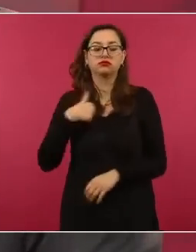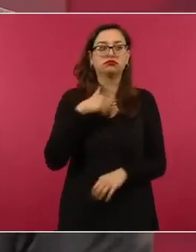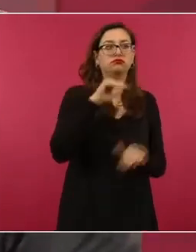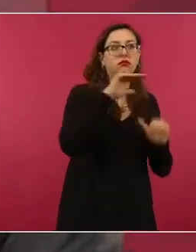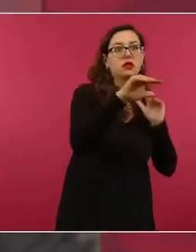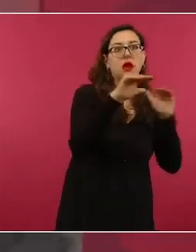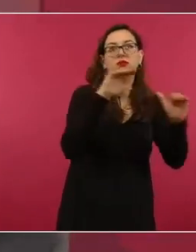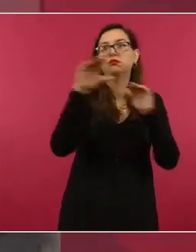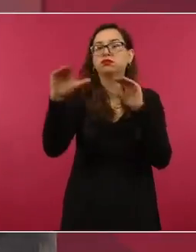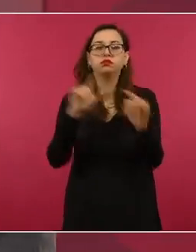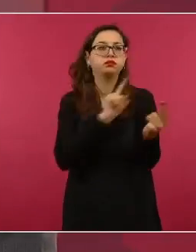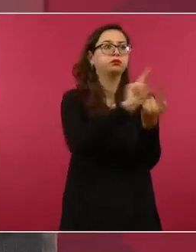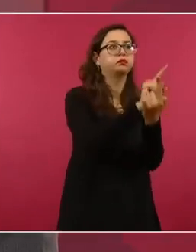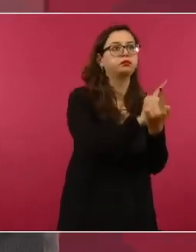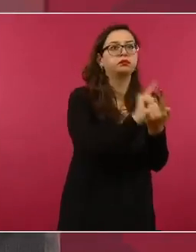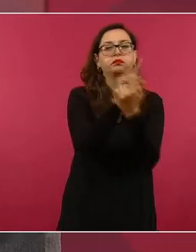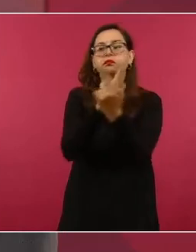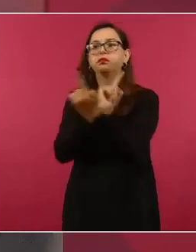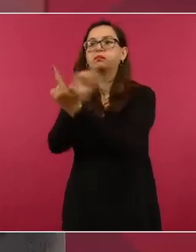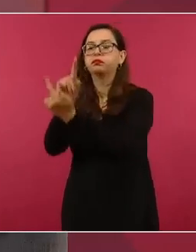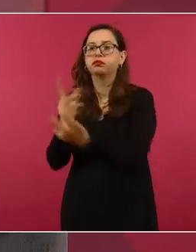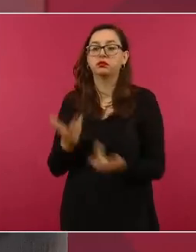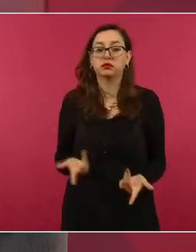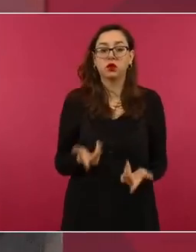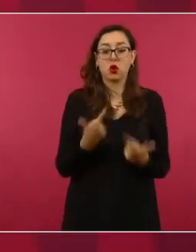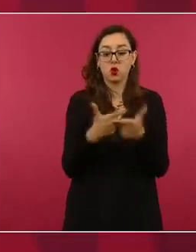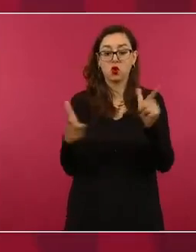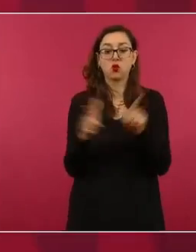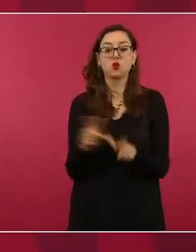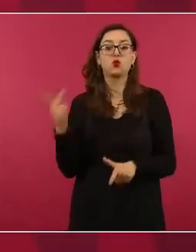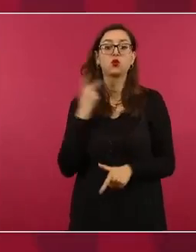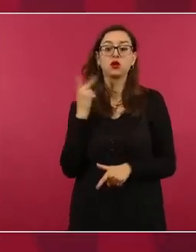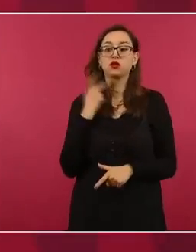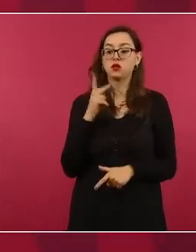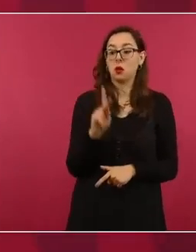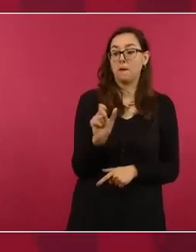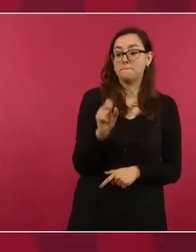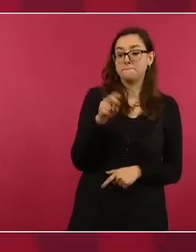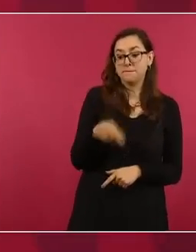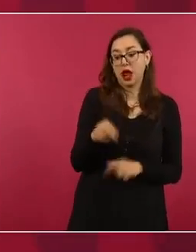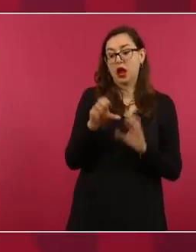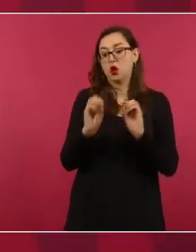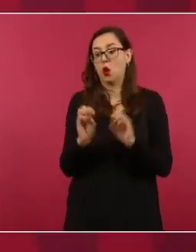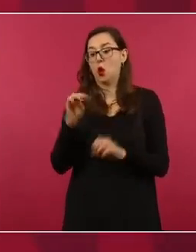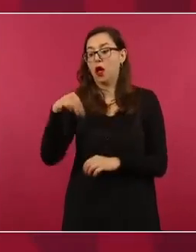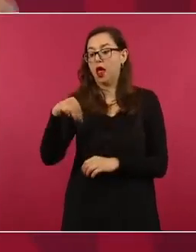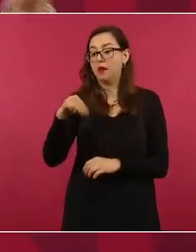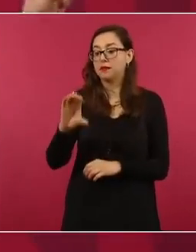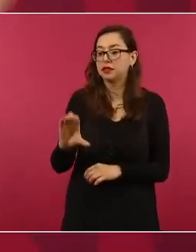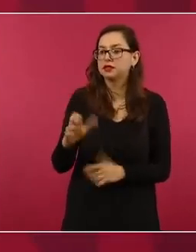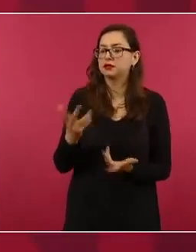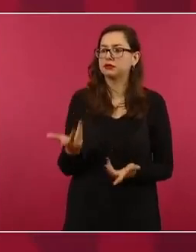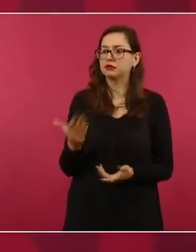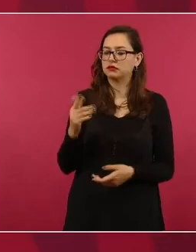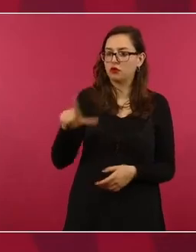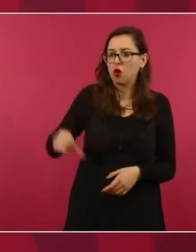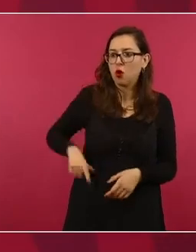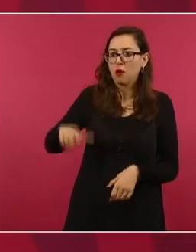ayúdanos, o a ningún gobernador del Movimiento Ciudadano. Oye,